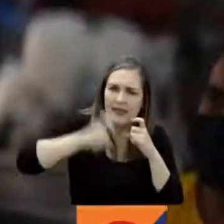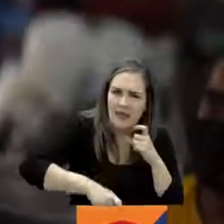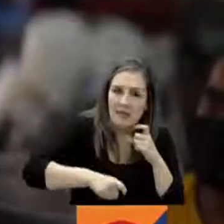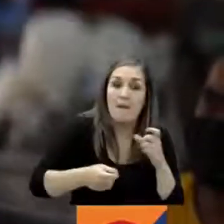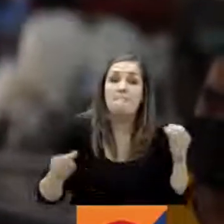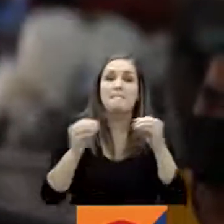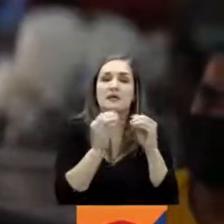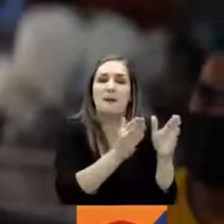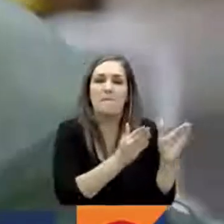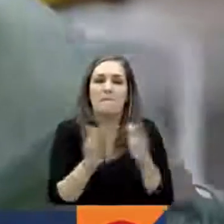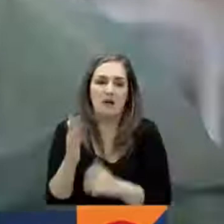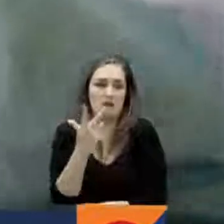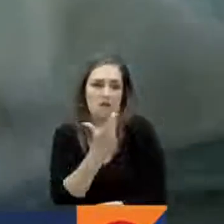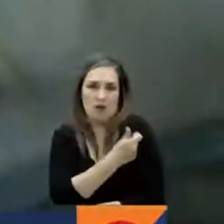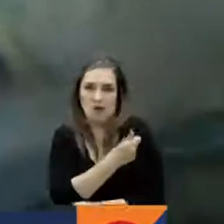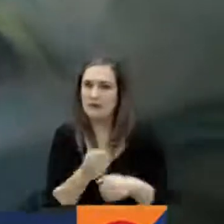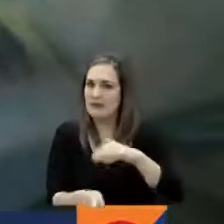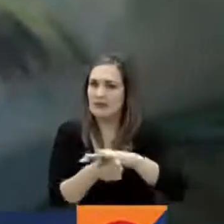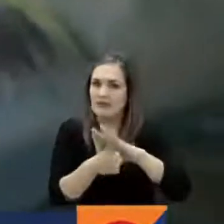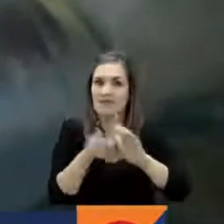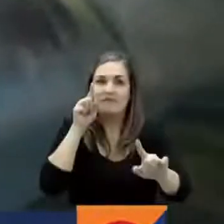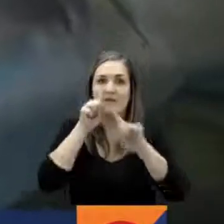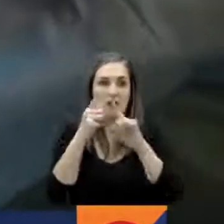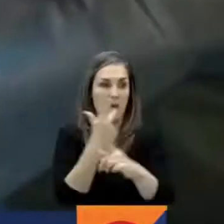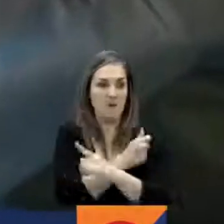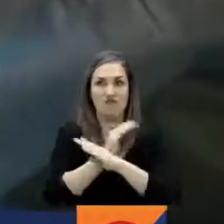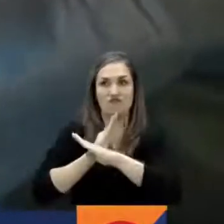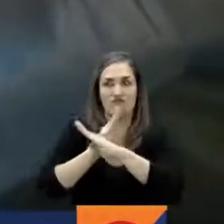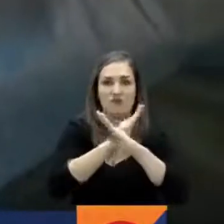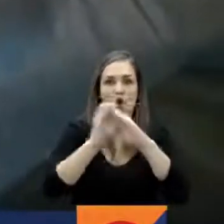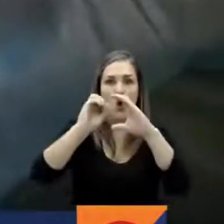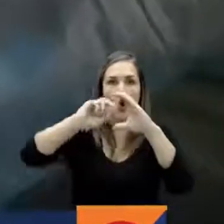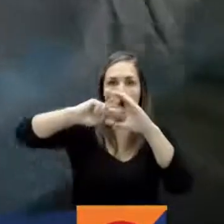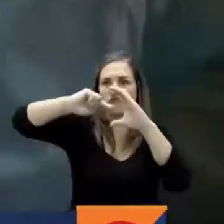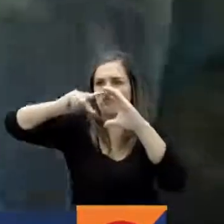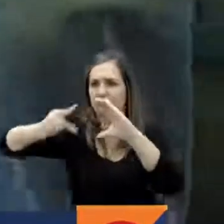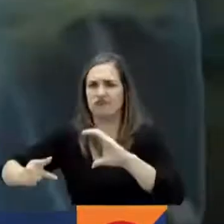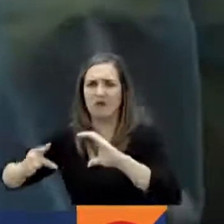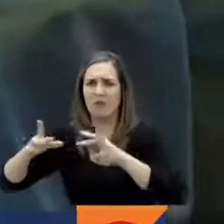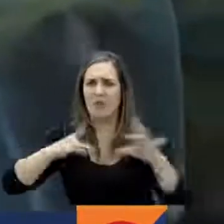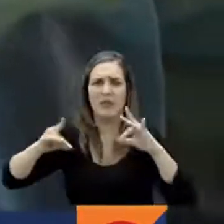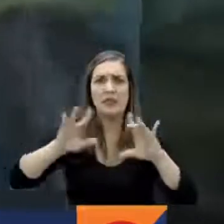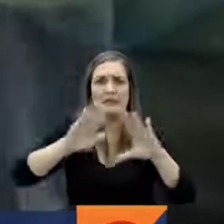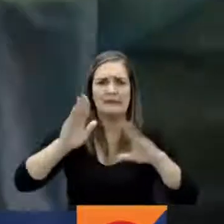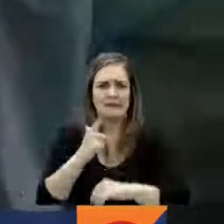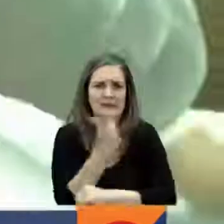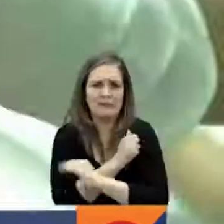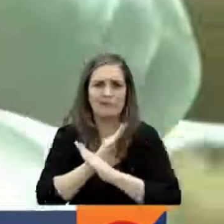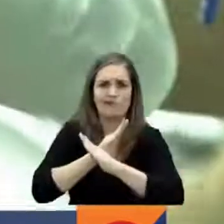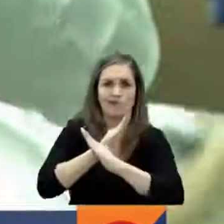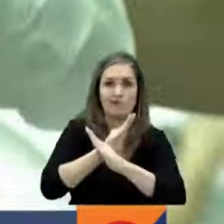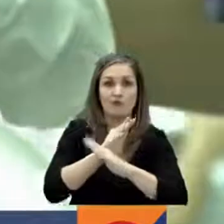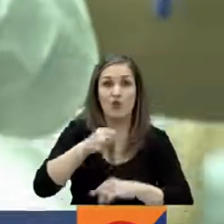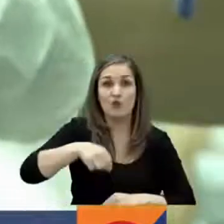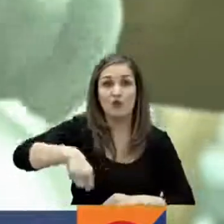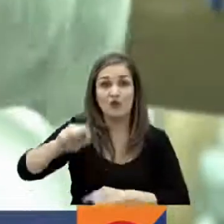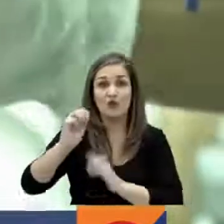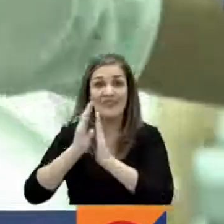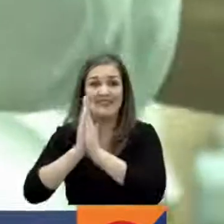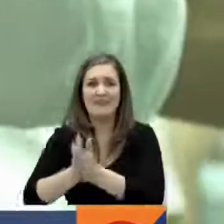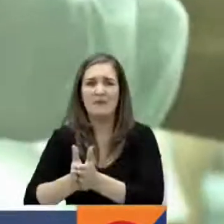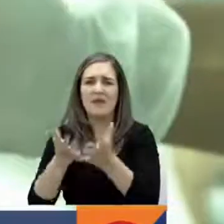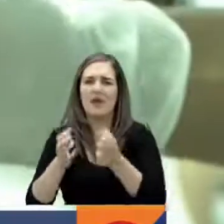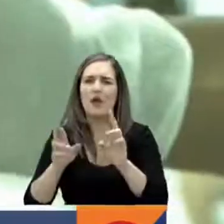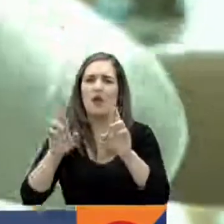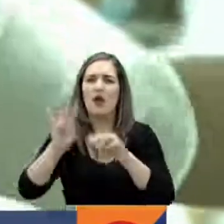vacunación, el cual ayuda a disminuir los contagios por la variante de Omicron que circula en el país. Para el fin de año, el objetivo es llegar al